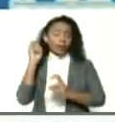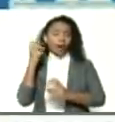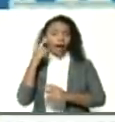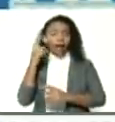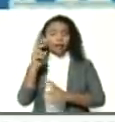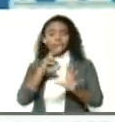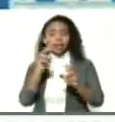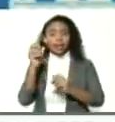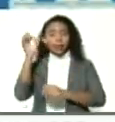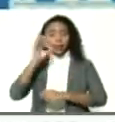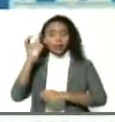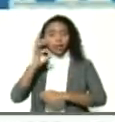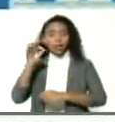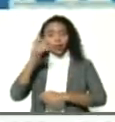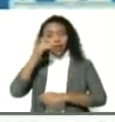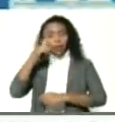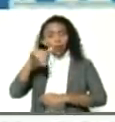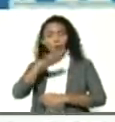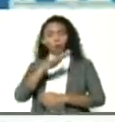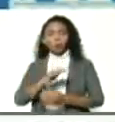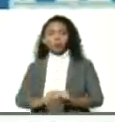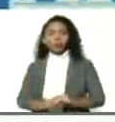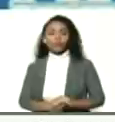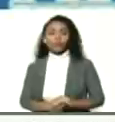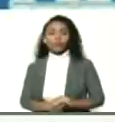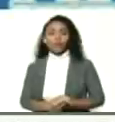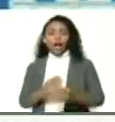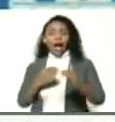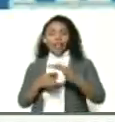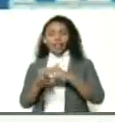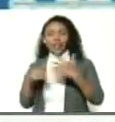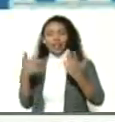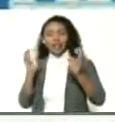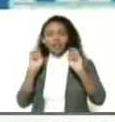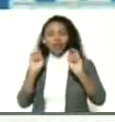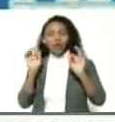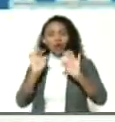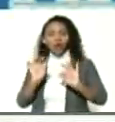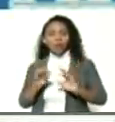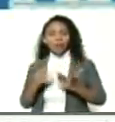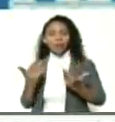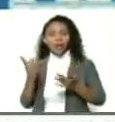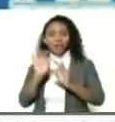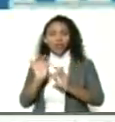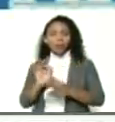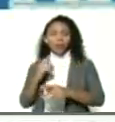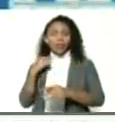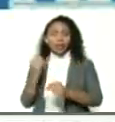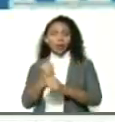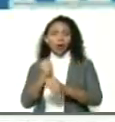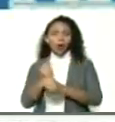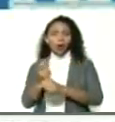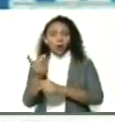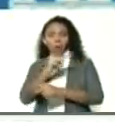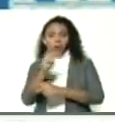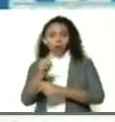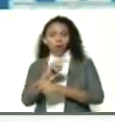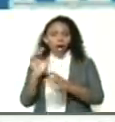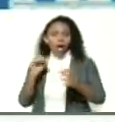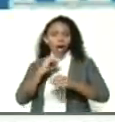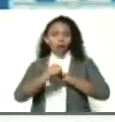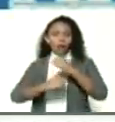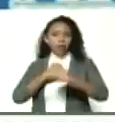al 70% de la población. ¿A través de cuáles mecanismos? De mecanismos bilaterales, de la